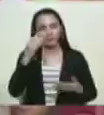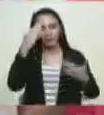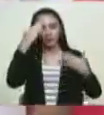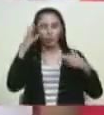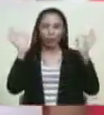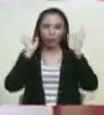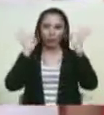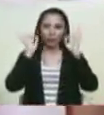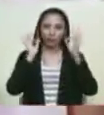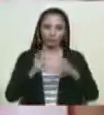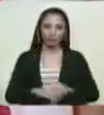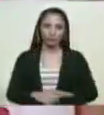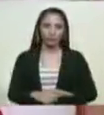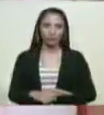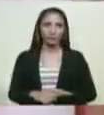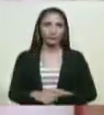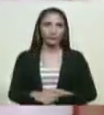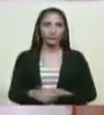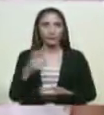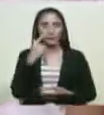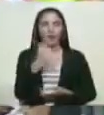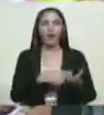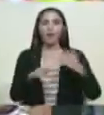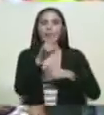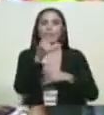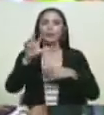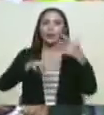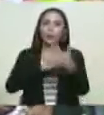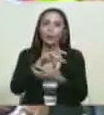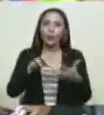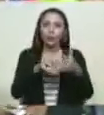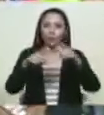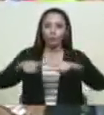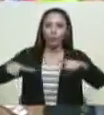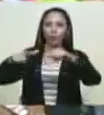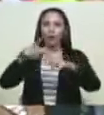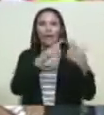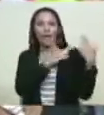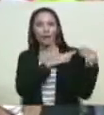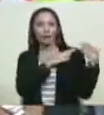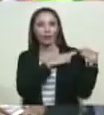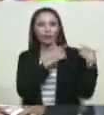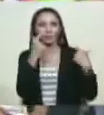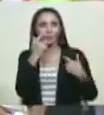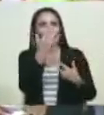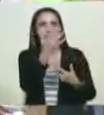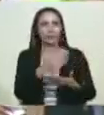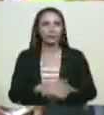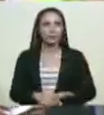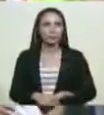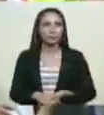A la jefa de gobierno del 23 de enero, Carolina Sestari.